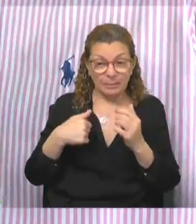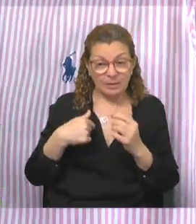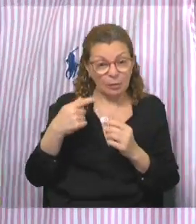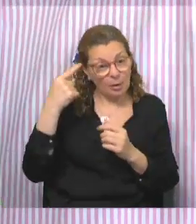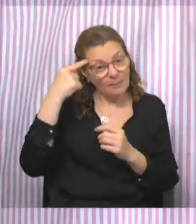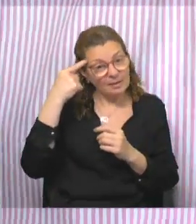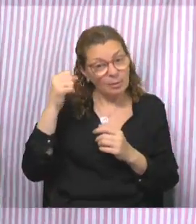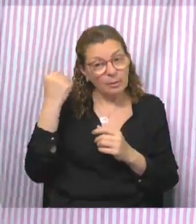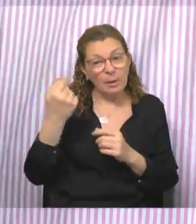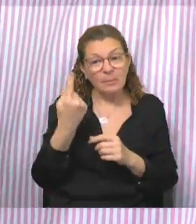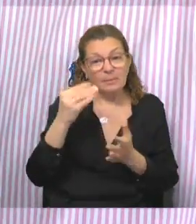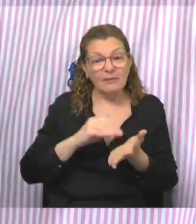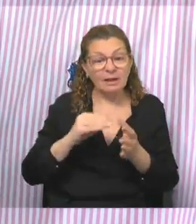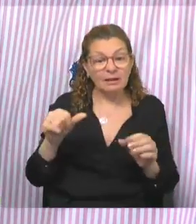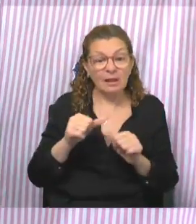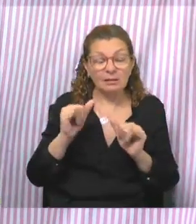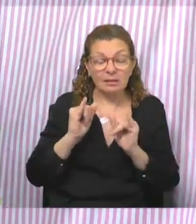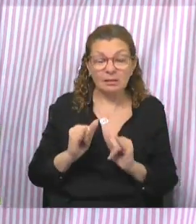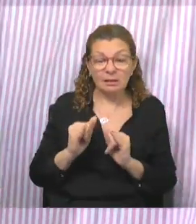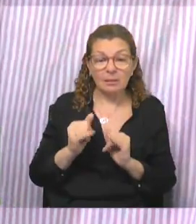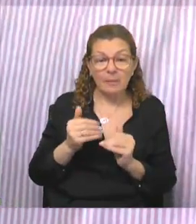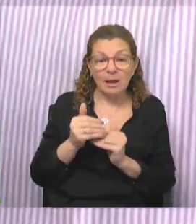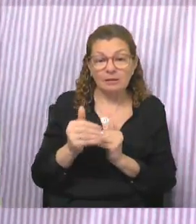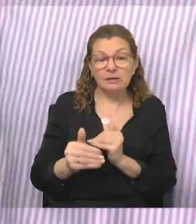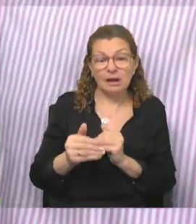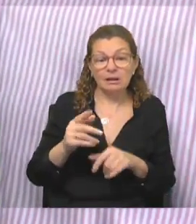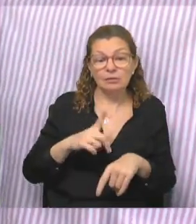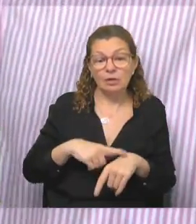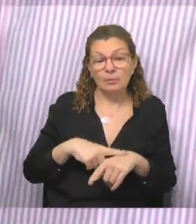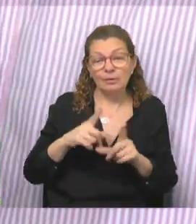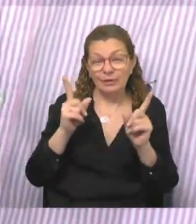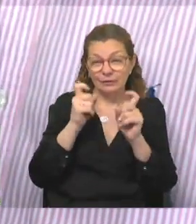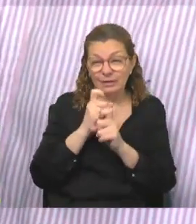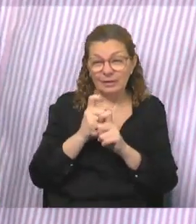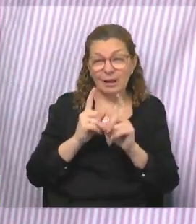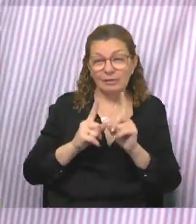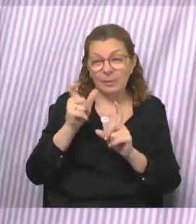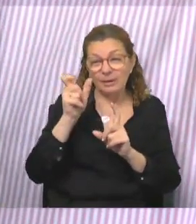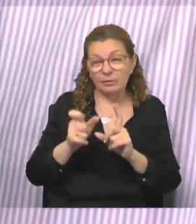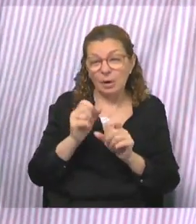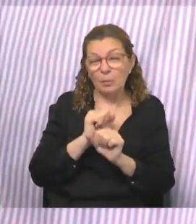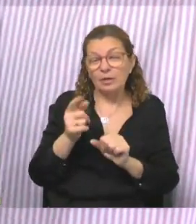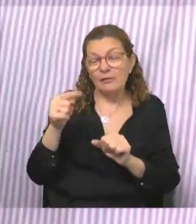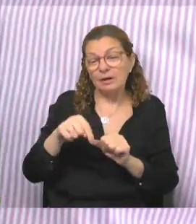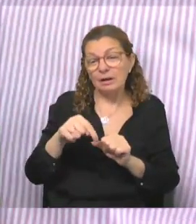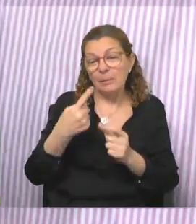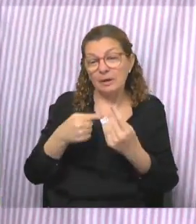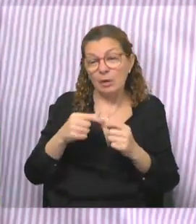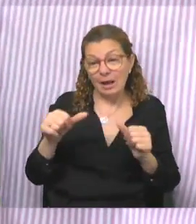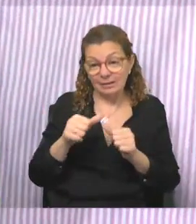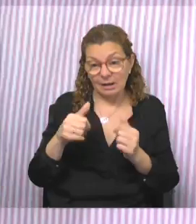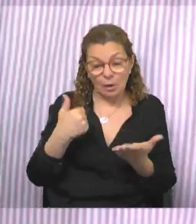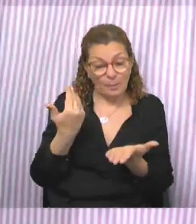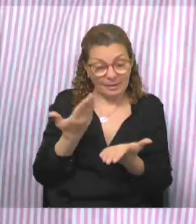importante es la primera vez que se hace eh Más allá de que son tiempos complicados que capaz que hay gente que no podía venir y demás creo que lo importante era hacerlo